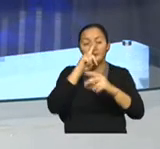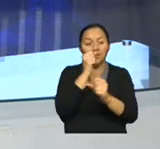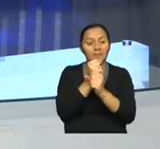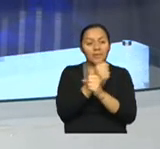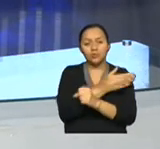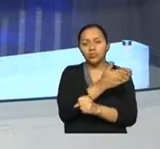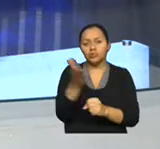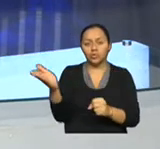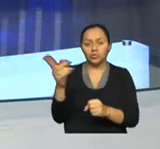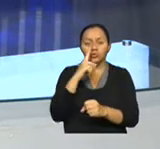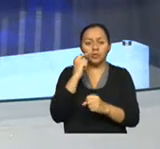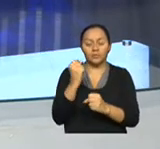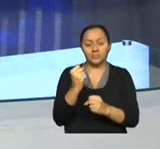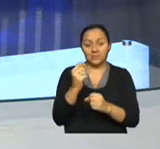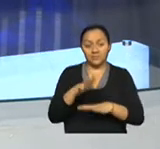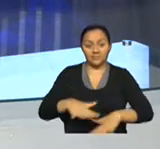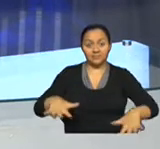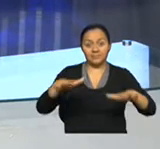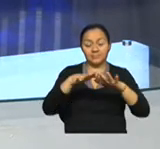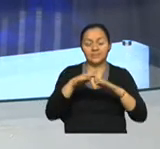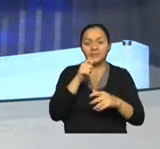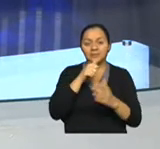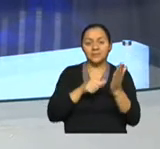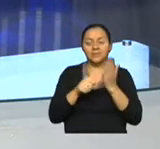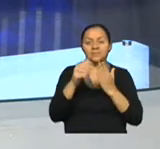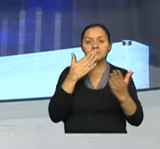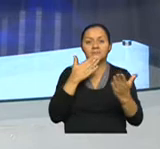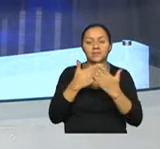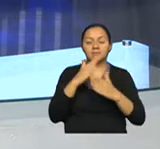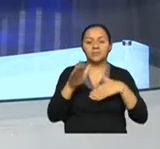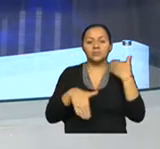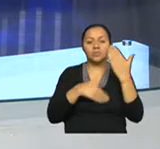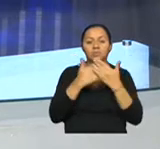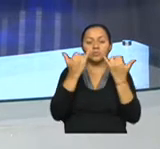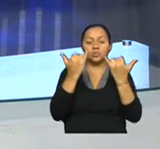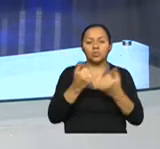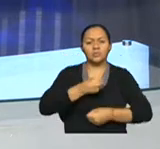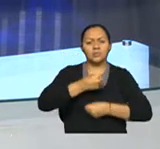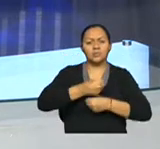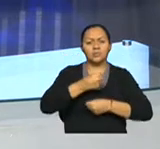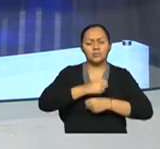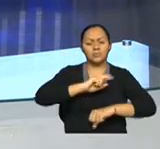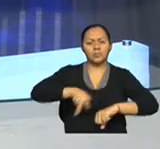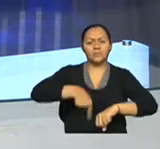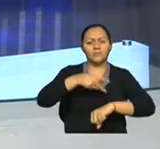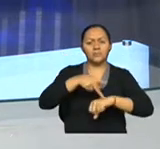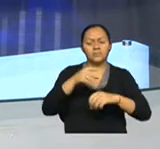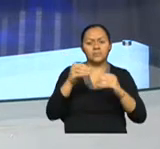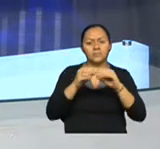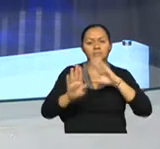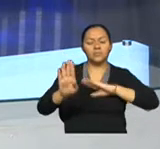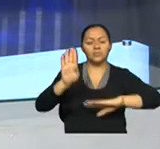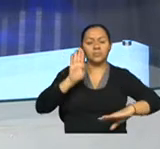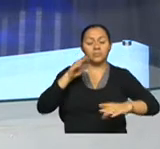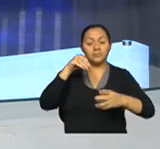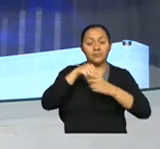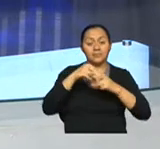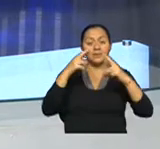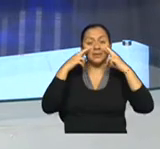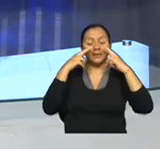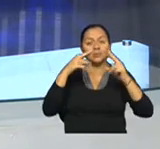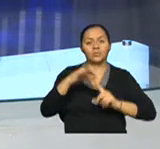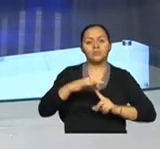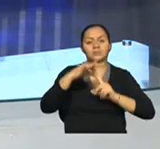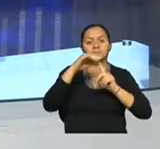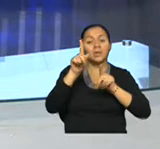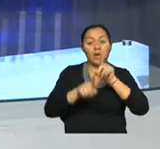de la entidad. El secretario de Estado agradeció a los servidores públicos su trabajo profesional y comprometido. Reconoció